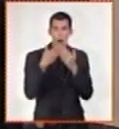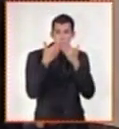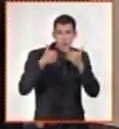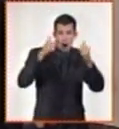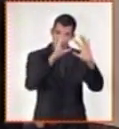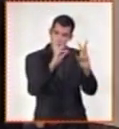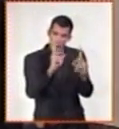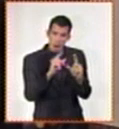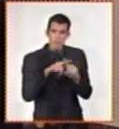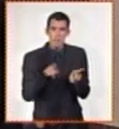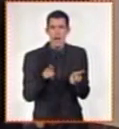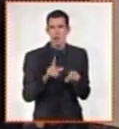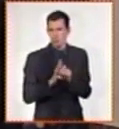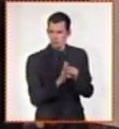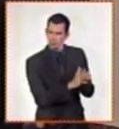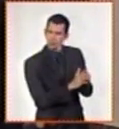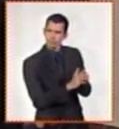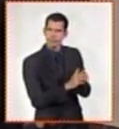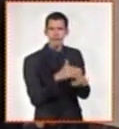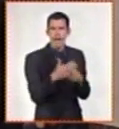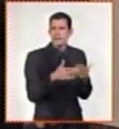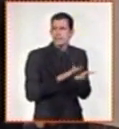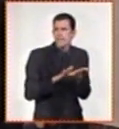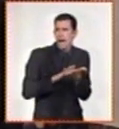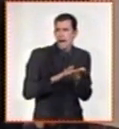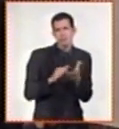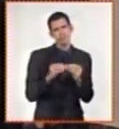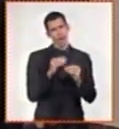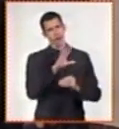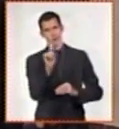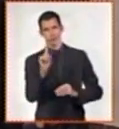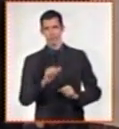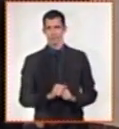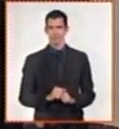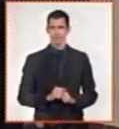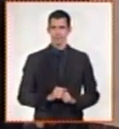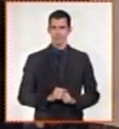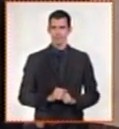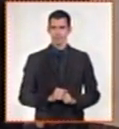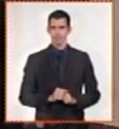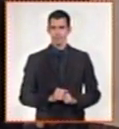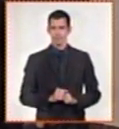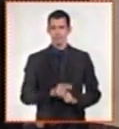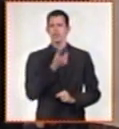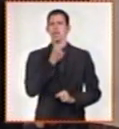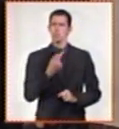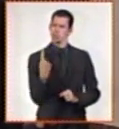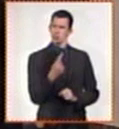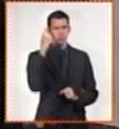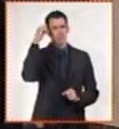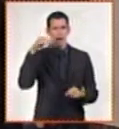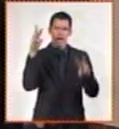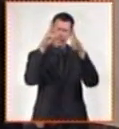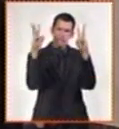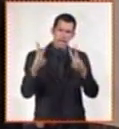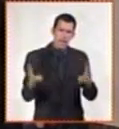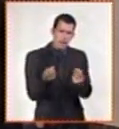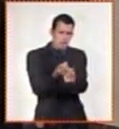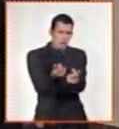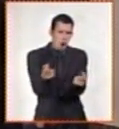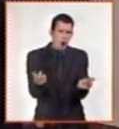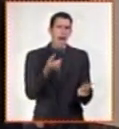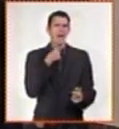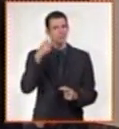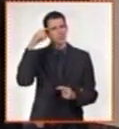de la cooperación internacional. Y en respuesta a las mentiras sobre, por ejemplo, el llamado genocidio en Xinjiang,